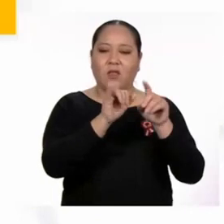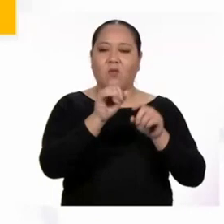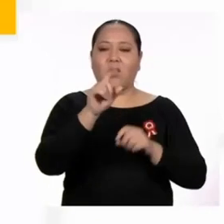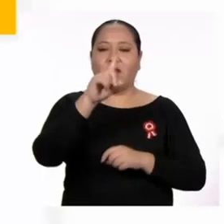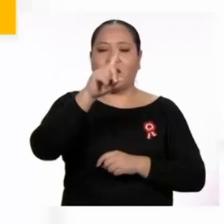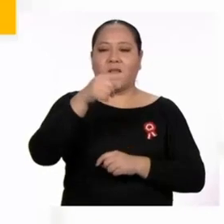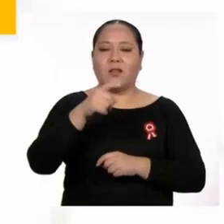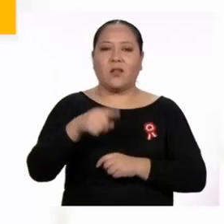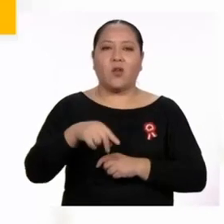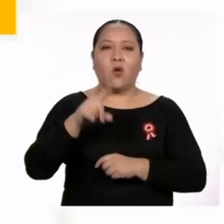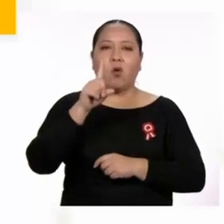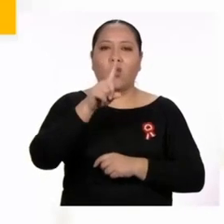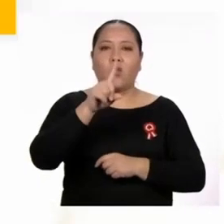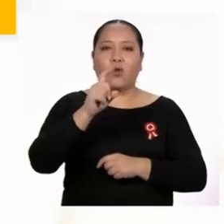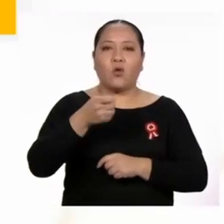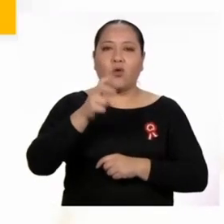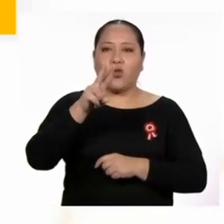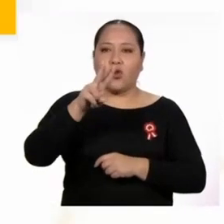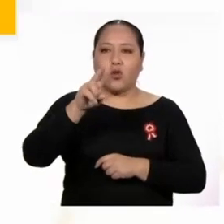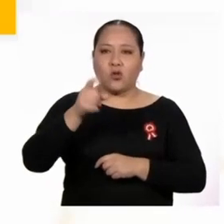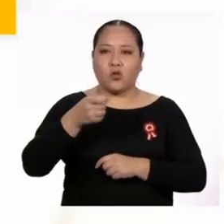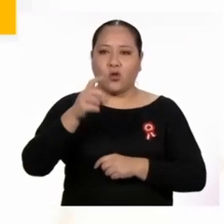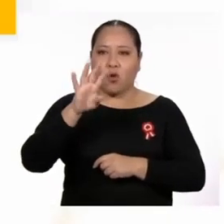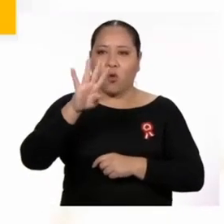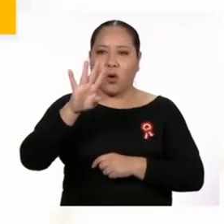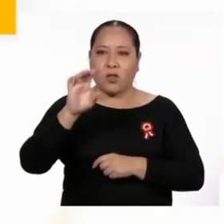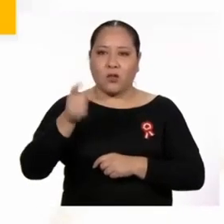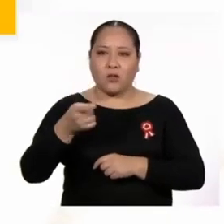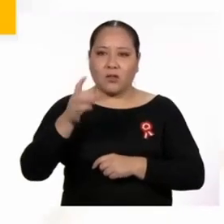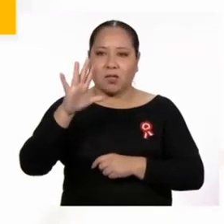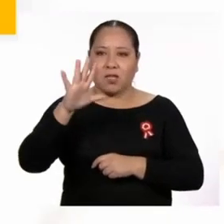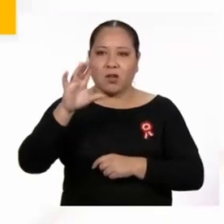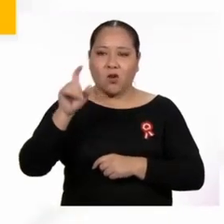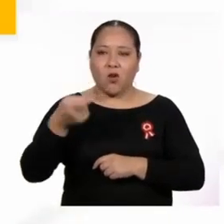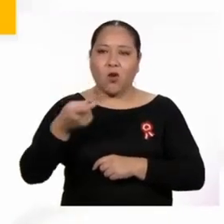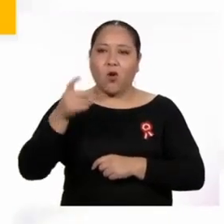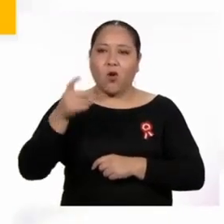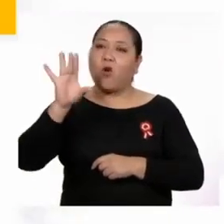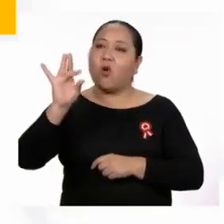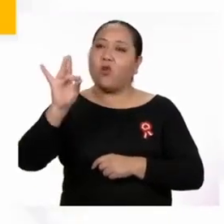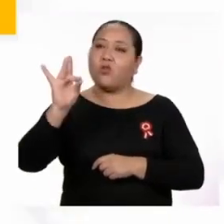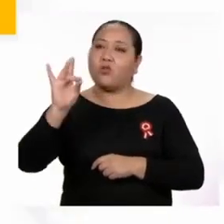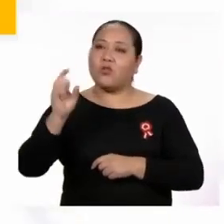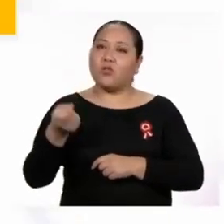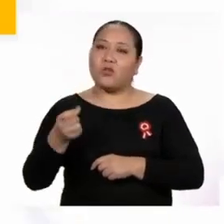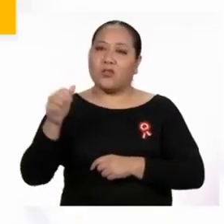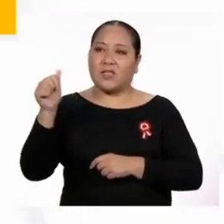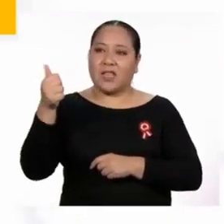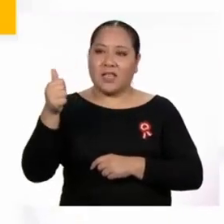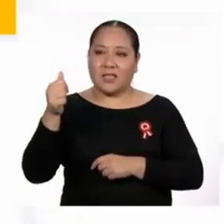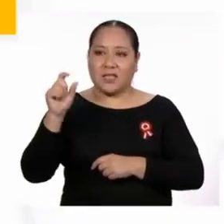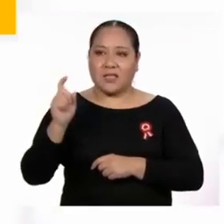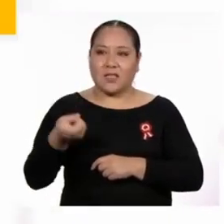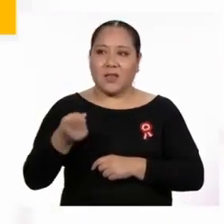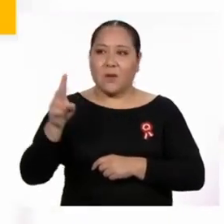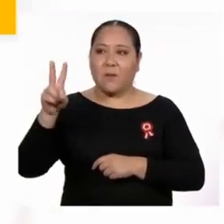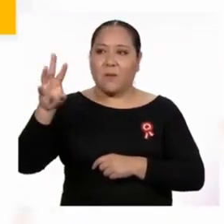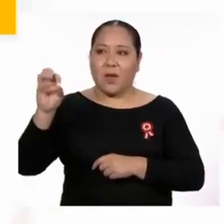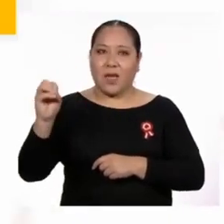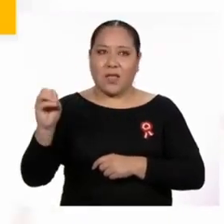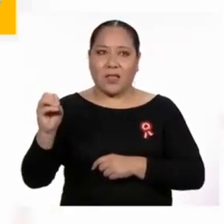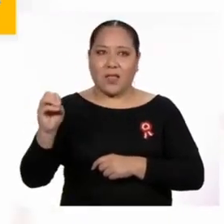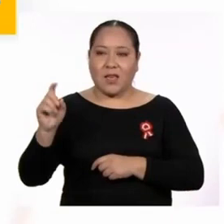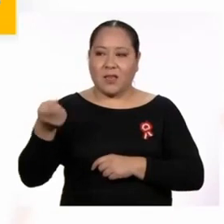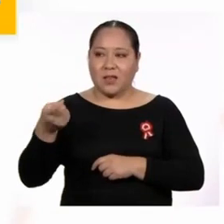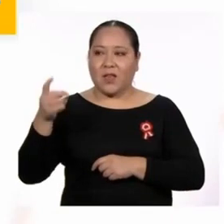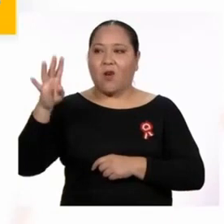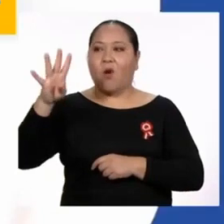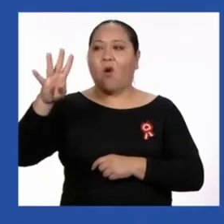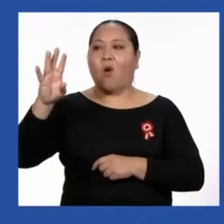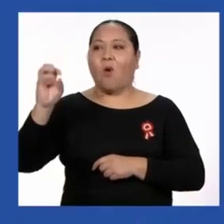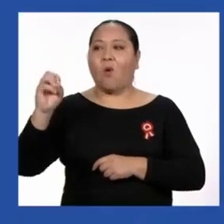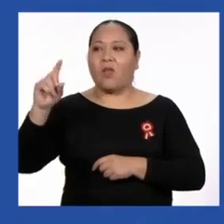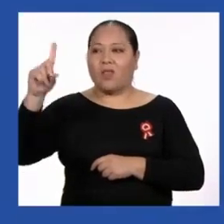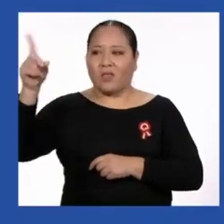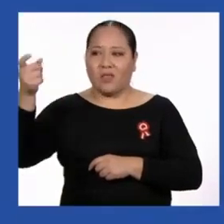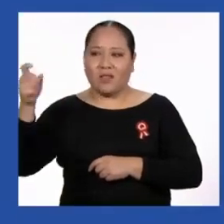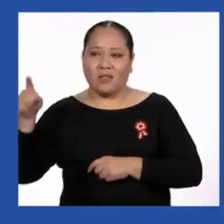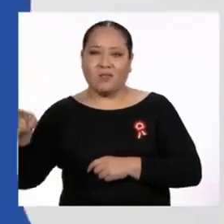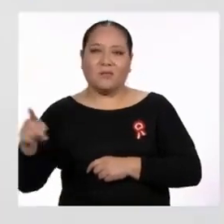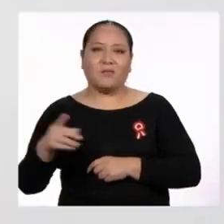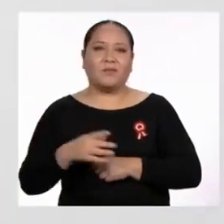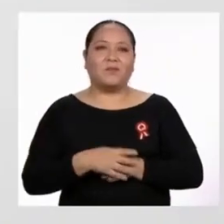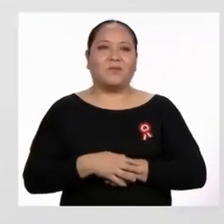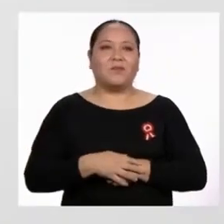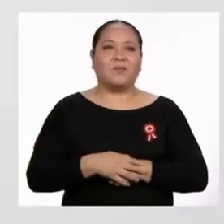2, 4, 5, 8, 10, 20 y